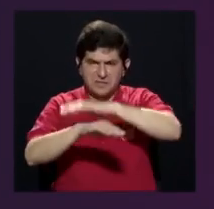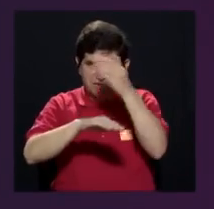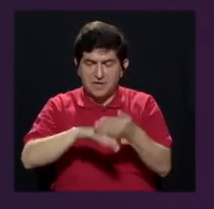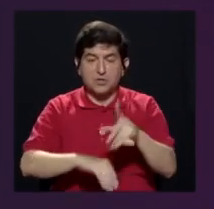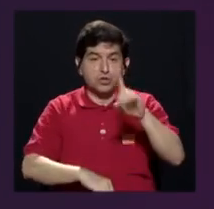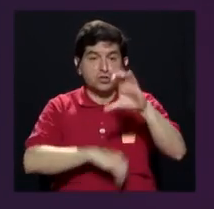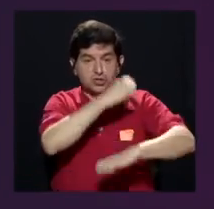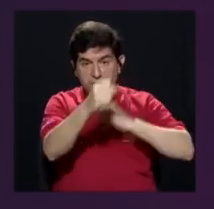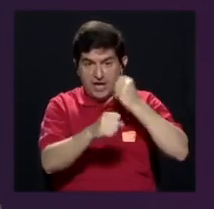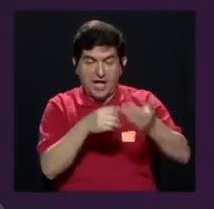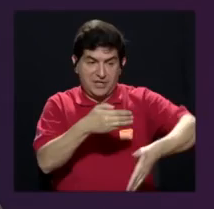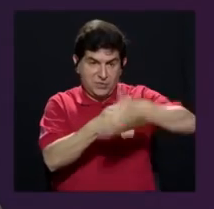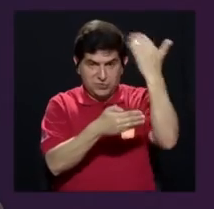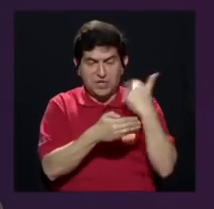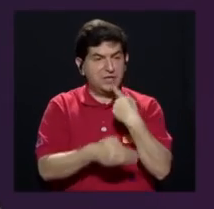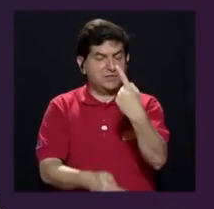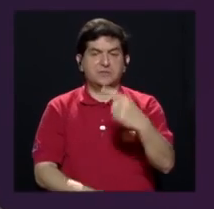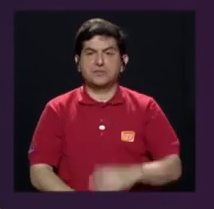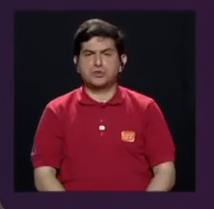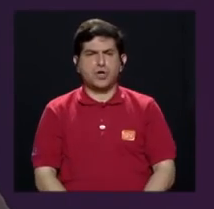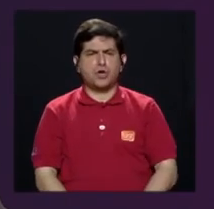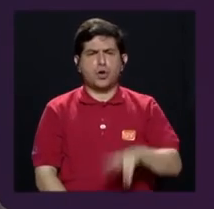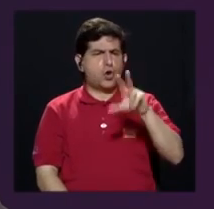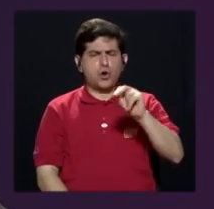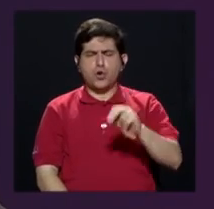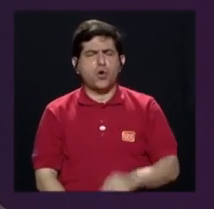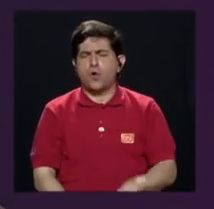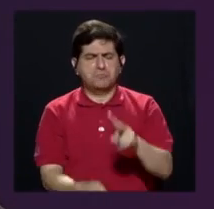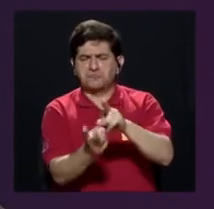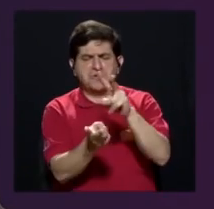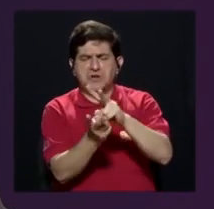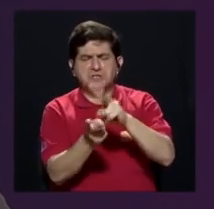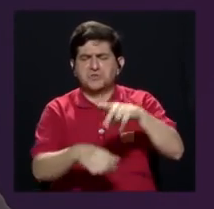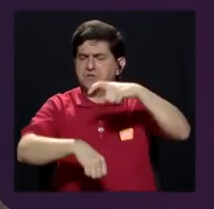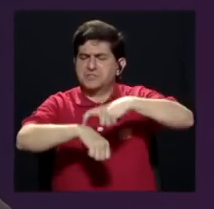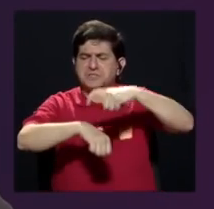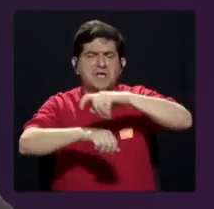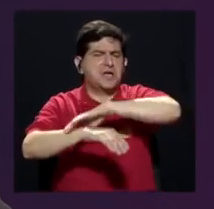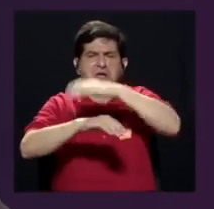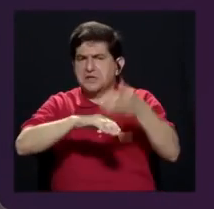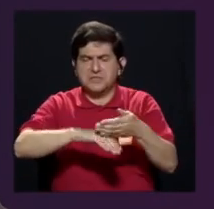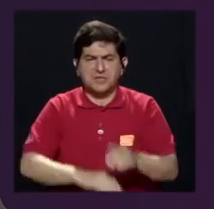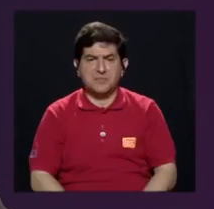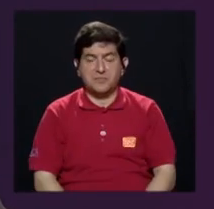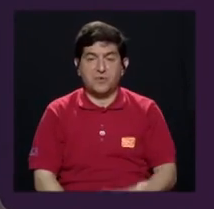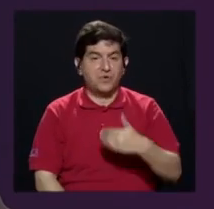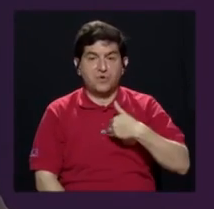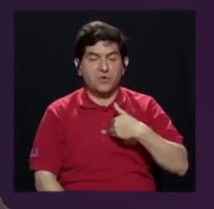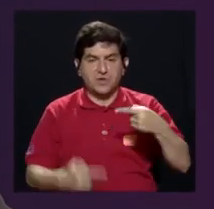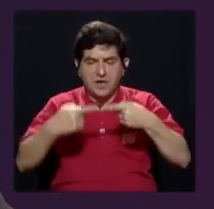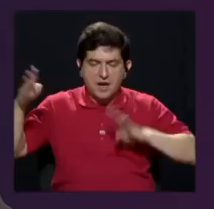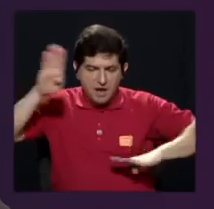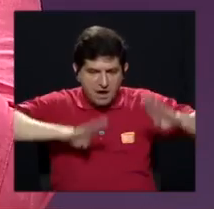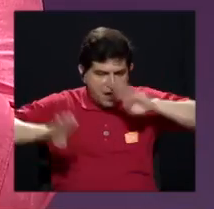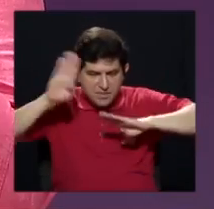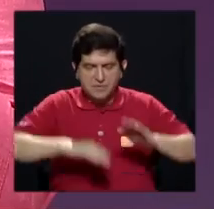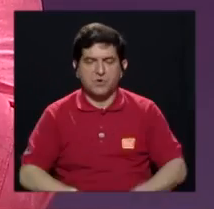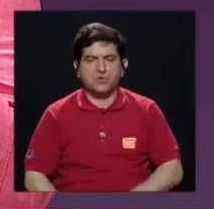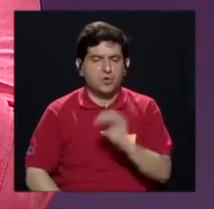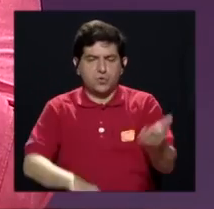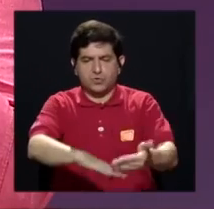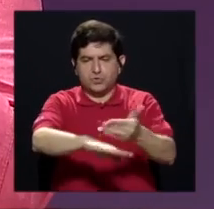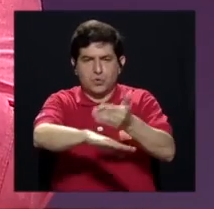haciendo un programa similar diríamos no a la sexualidad en el embarazo cuando no teníamos antibióticos cuando no teníamos los